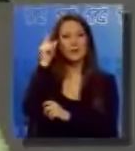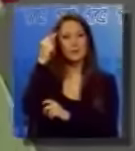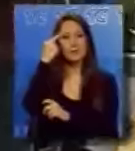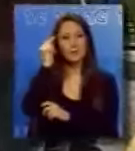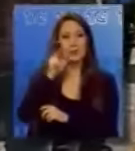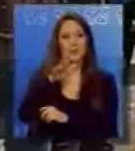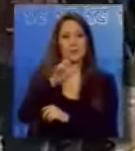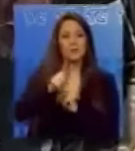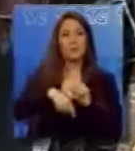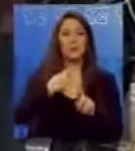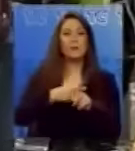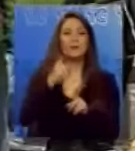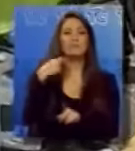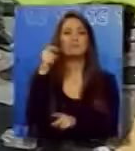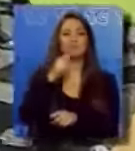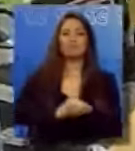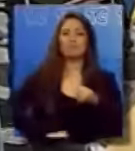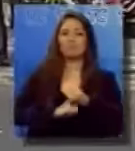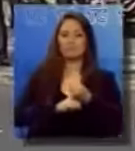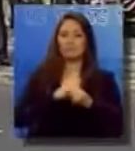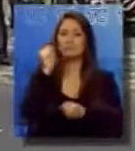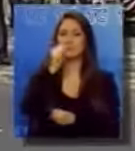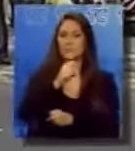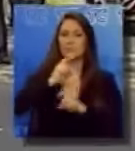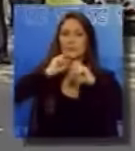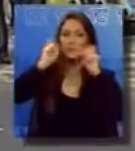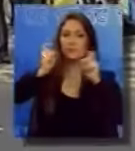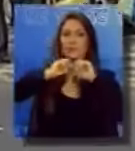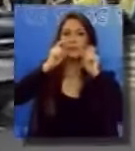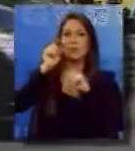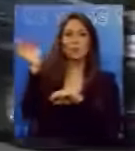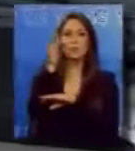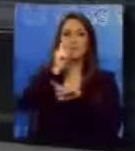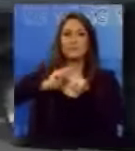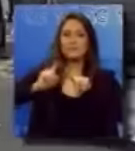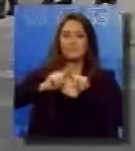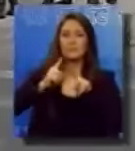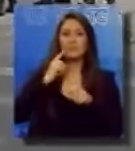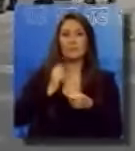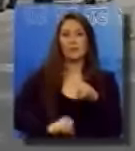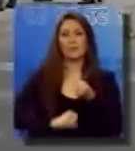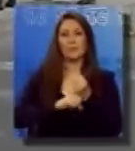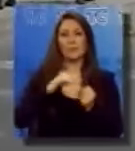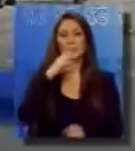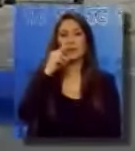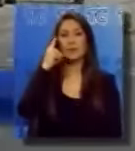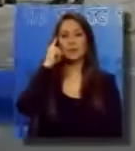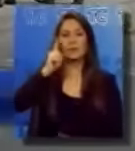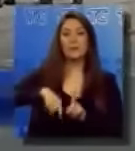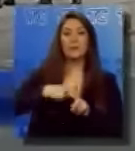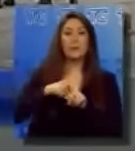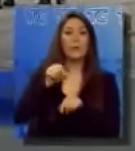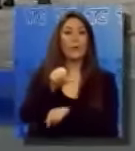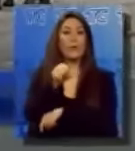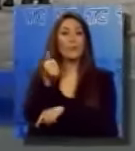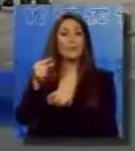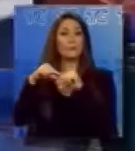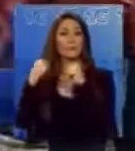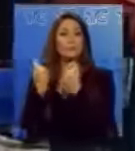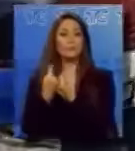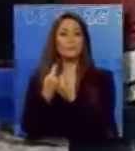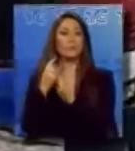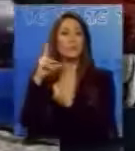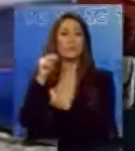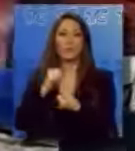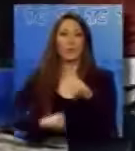de la avenida Atahualpa para apoyar con gritos y consignas la labor del presidente Correa. Y grupos de oposición también salieron a las